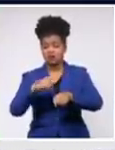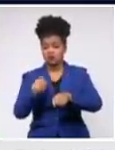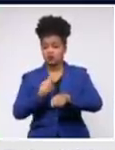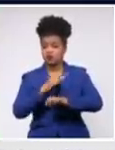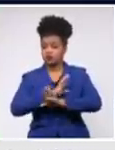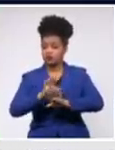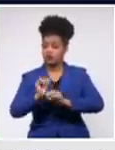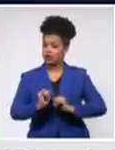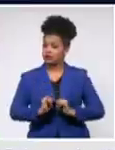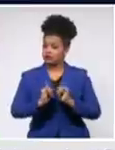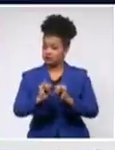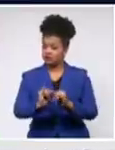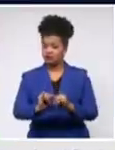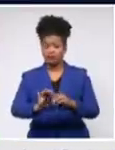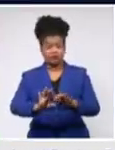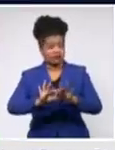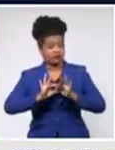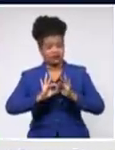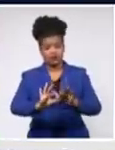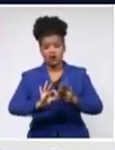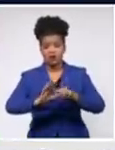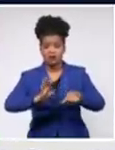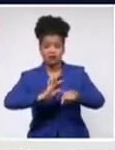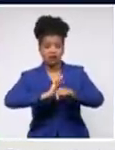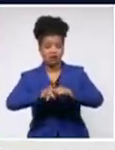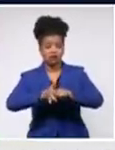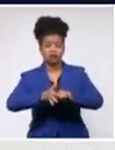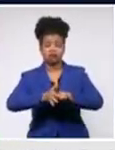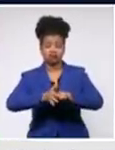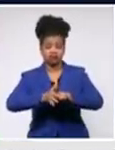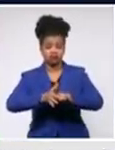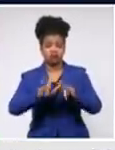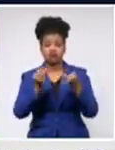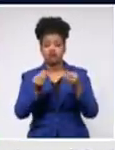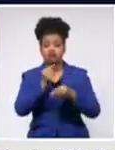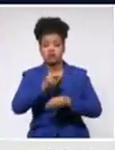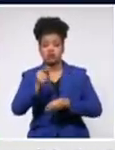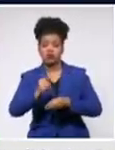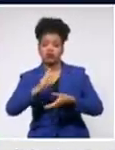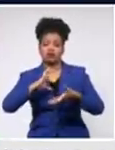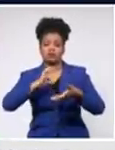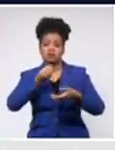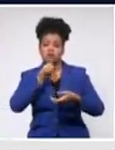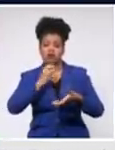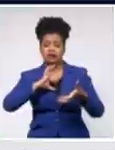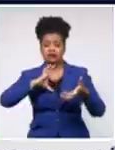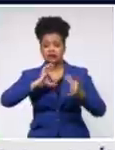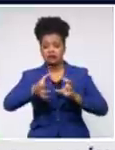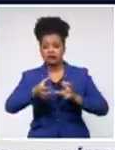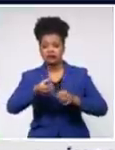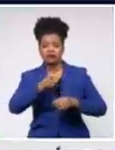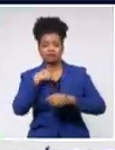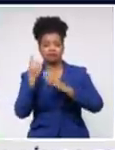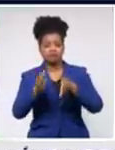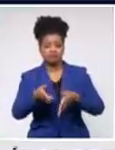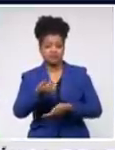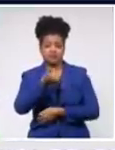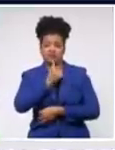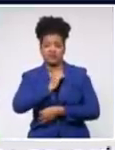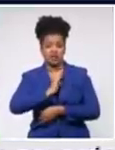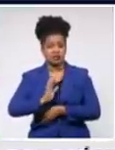de una ocasión, tiene una letalidad, tiene un grupo de complicaciones. Hay personas